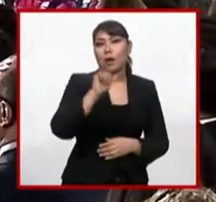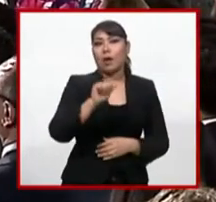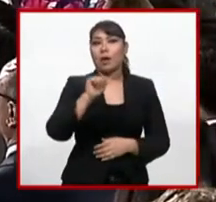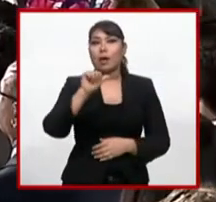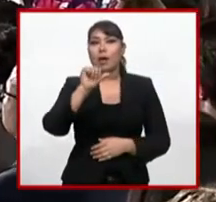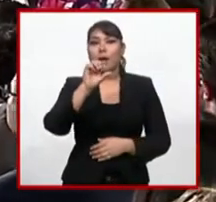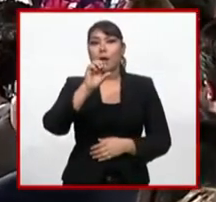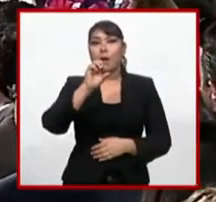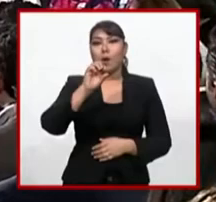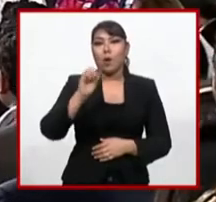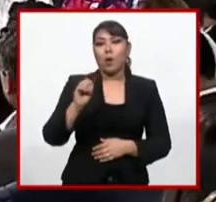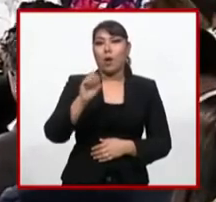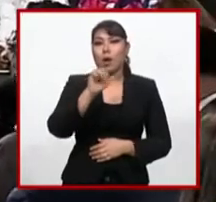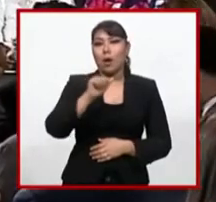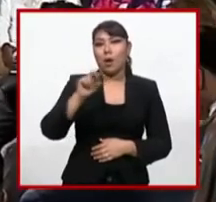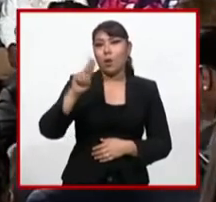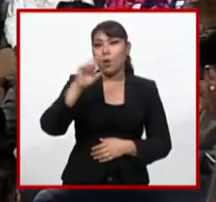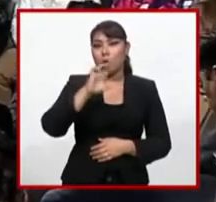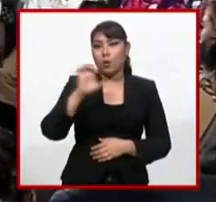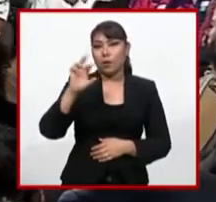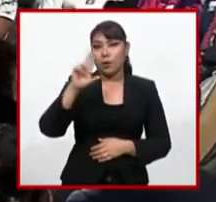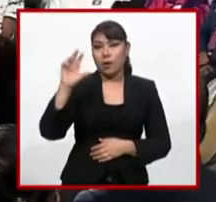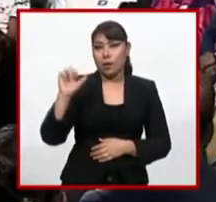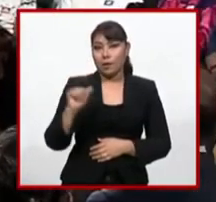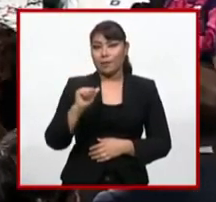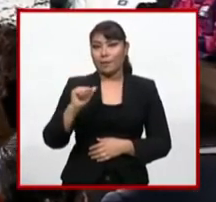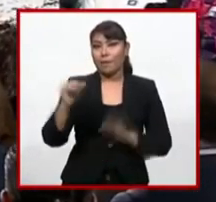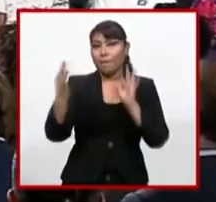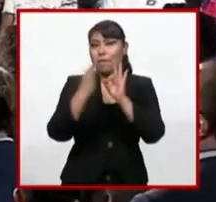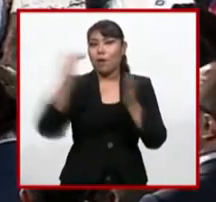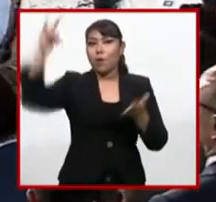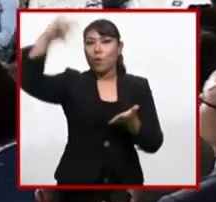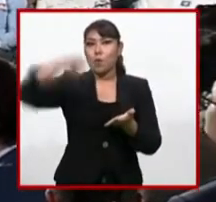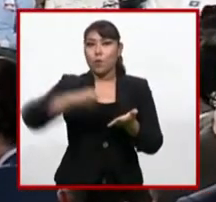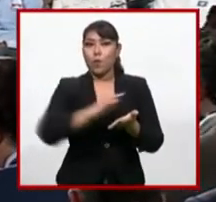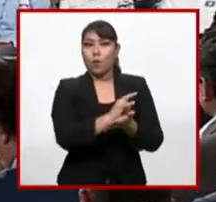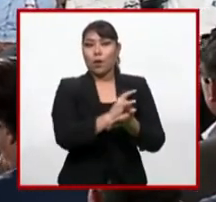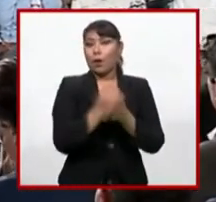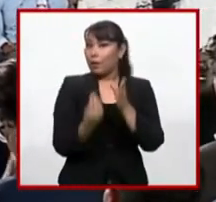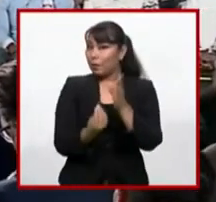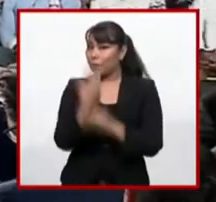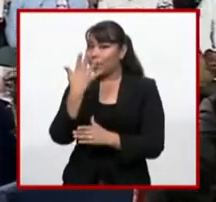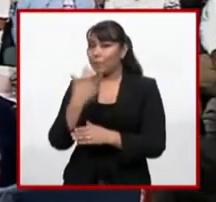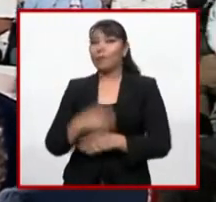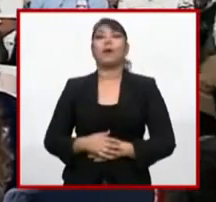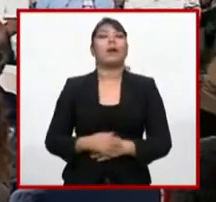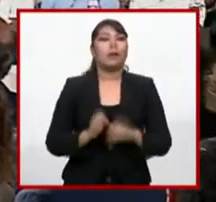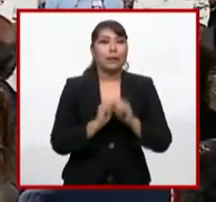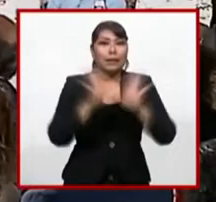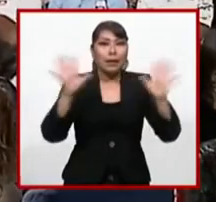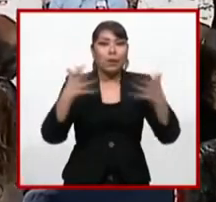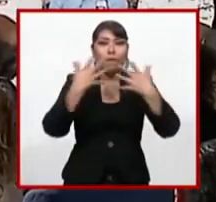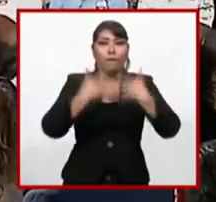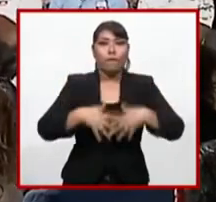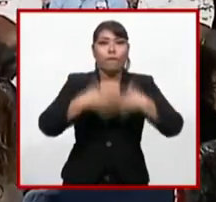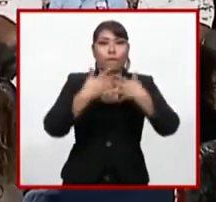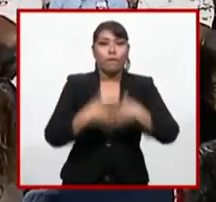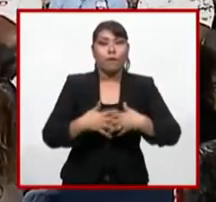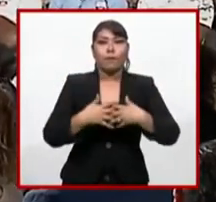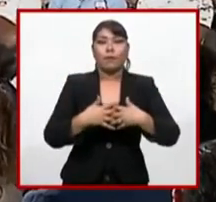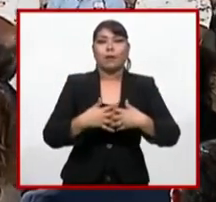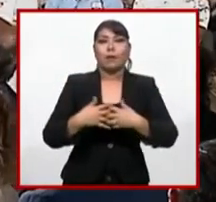que se abrió enfrente del aeropuerto. Somos aliados importantes del sector privado y Oaxaca